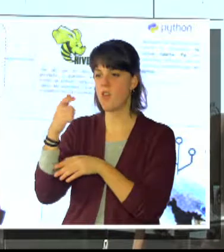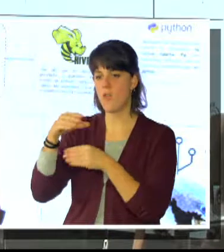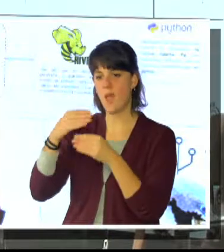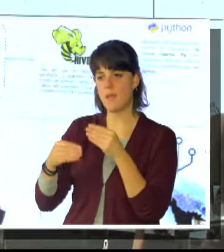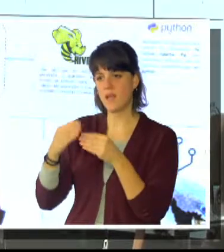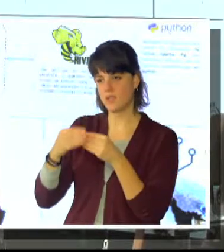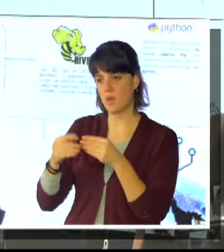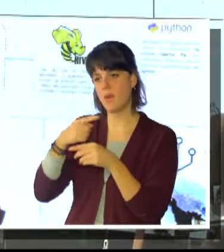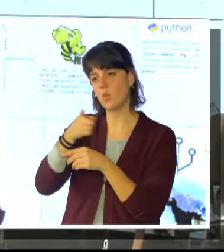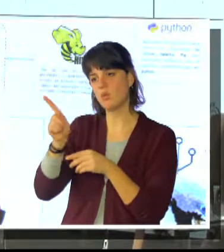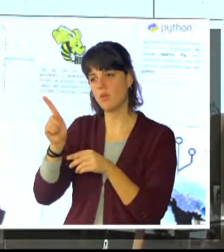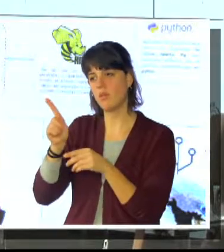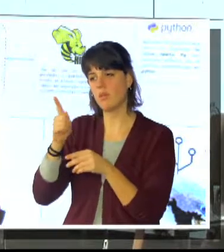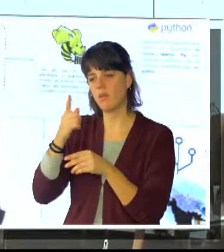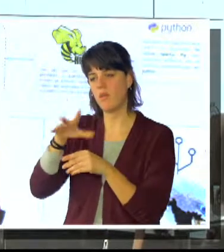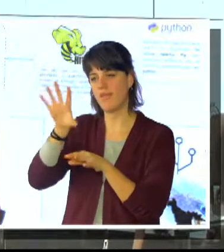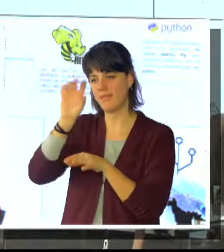realizados.